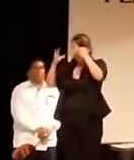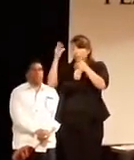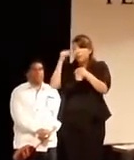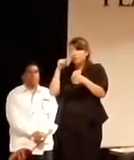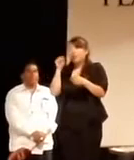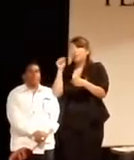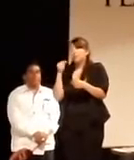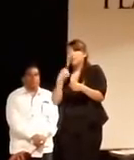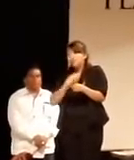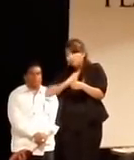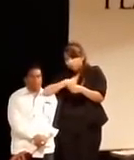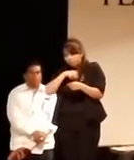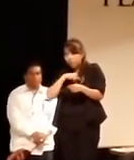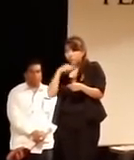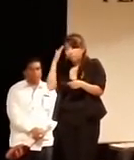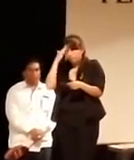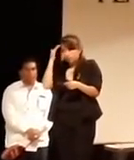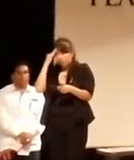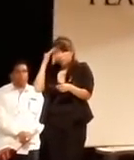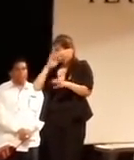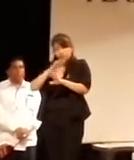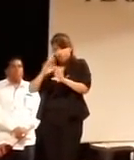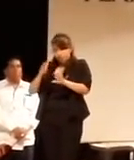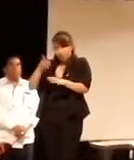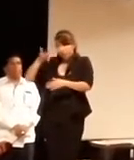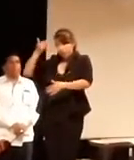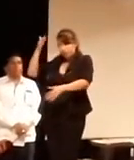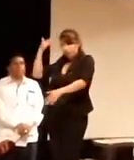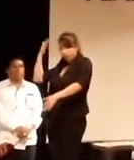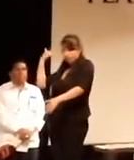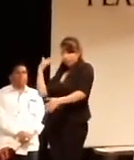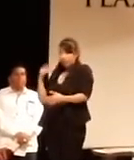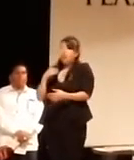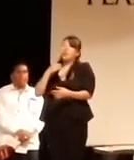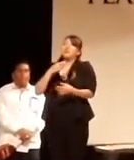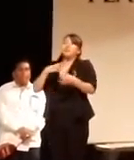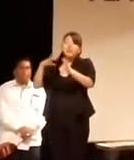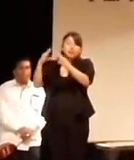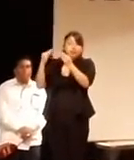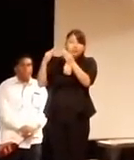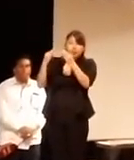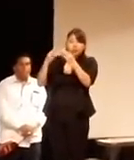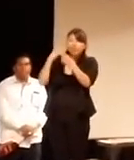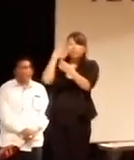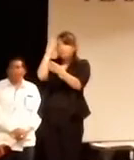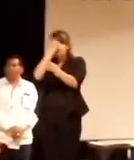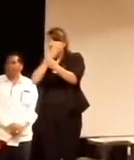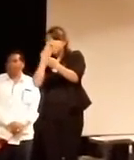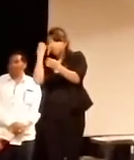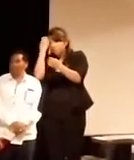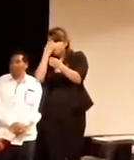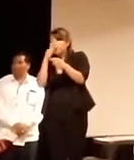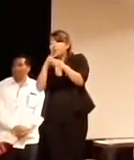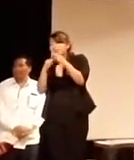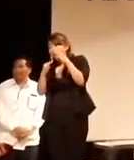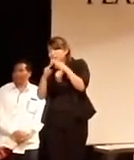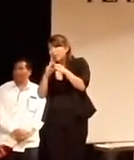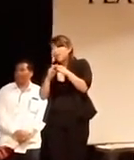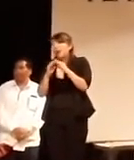con nuestros conocimientos de didáctica, pedagogía, currículo y evaluación, y con nuestra experiencia